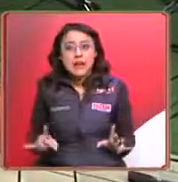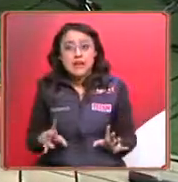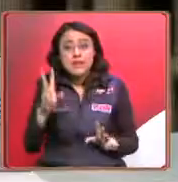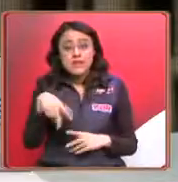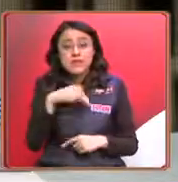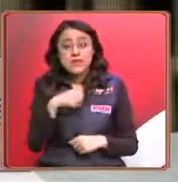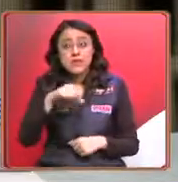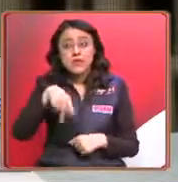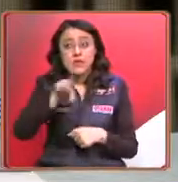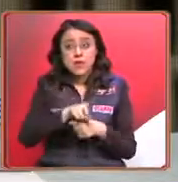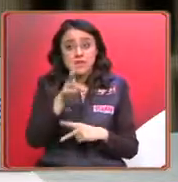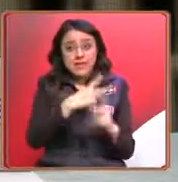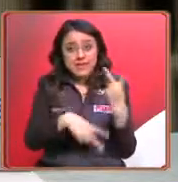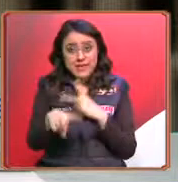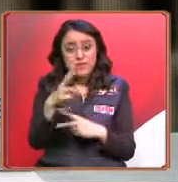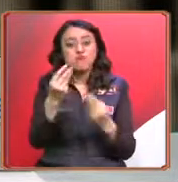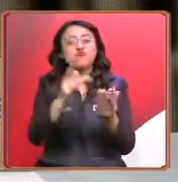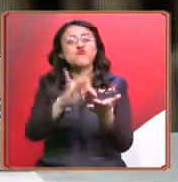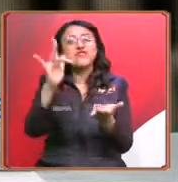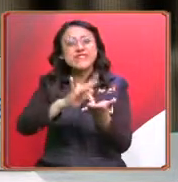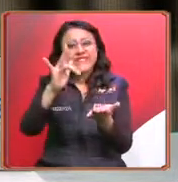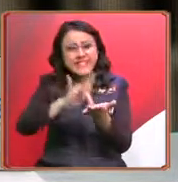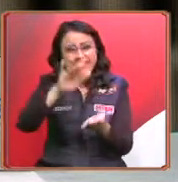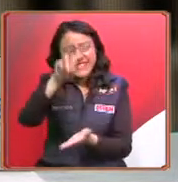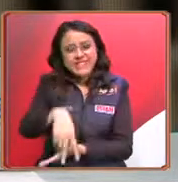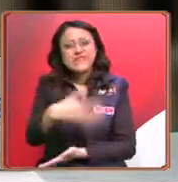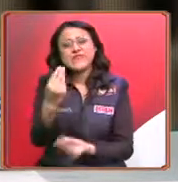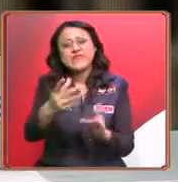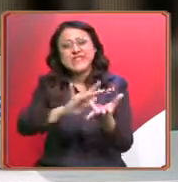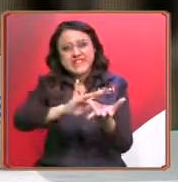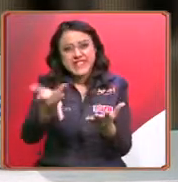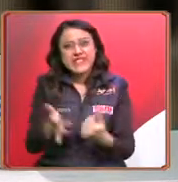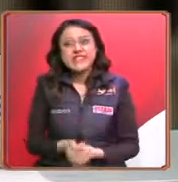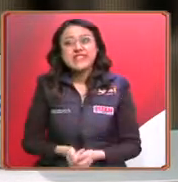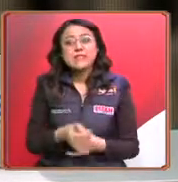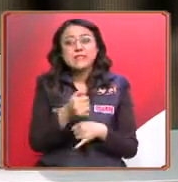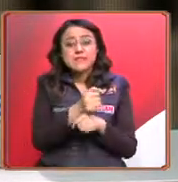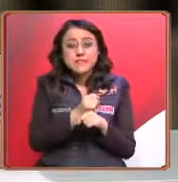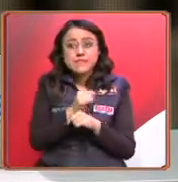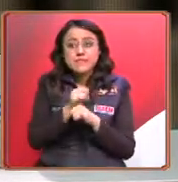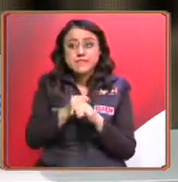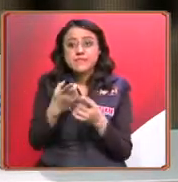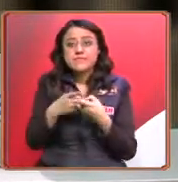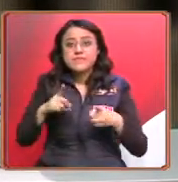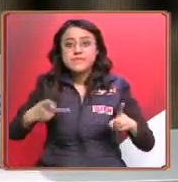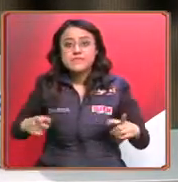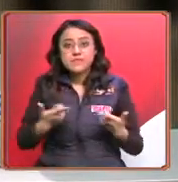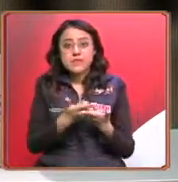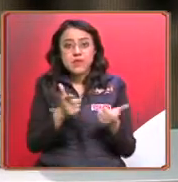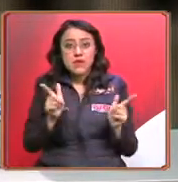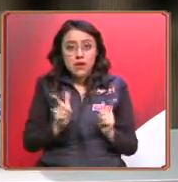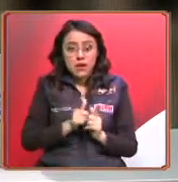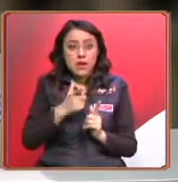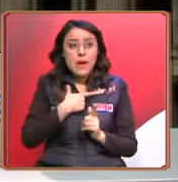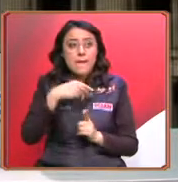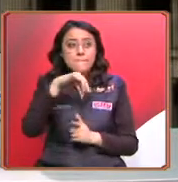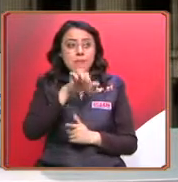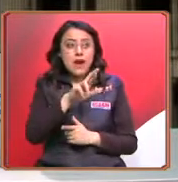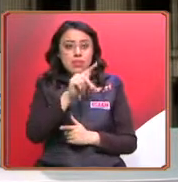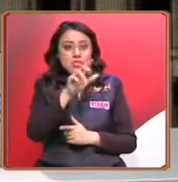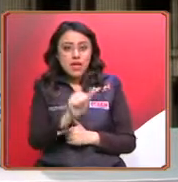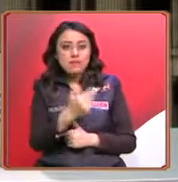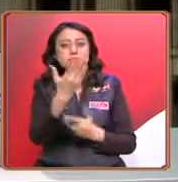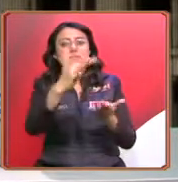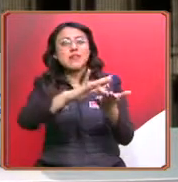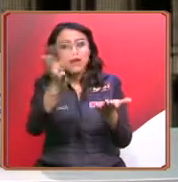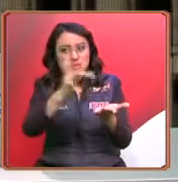haciendo presencia el día de hoy con nosotros. Mil gracias. Del área de Investigación y Desarrollo, Grupo Educativo Los Ángeles, Marta Olvera Martínez,